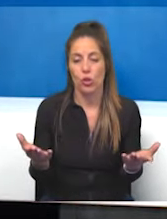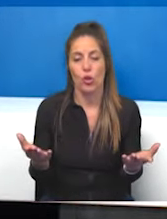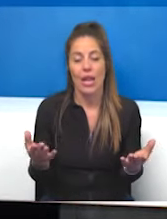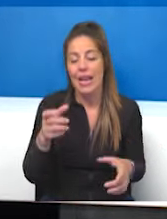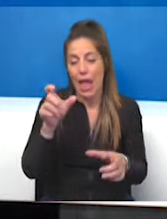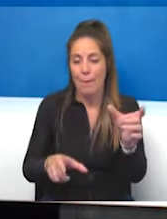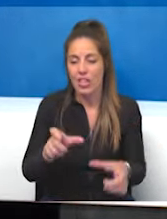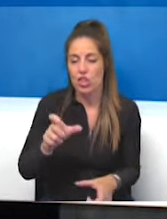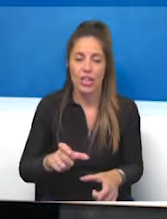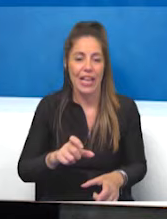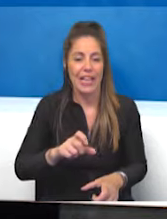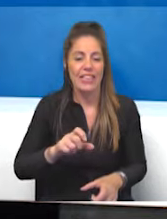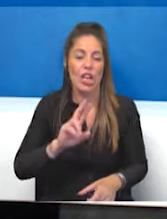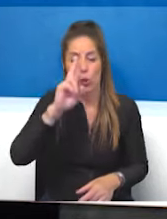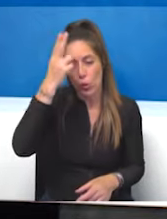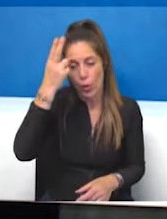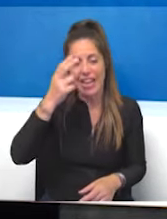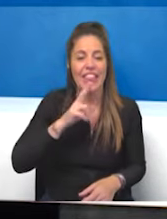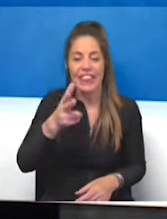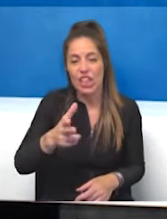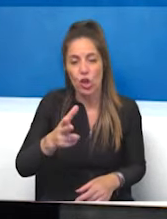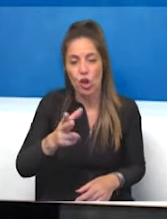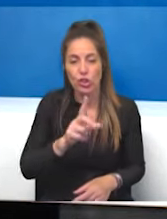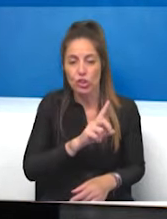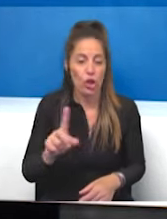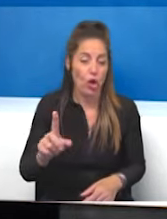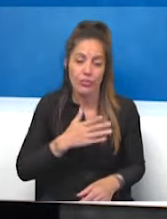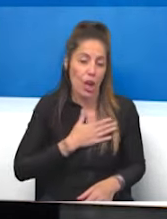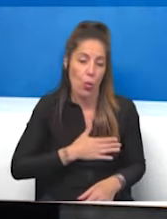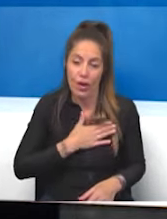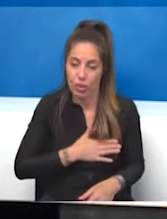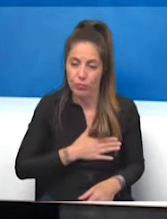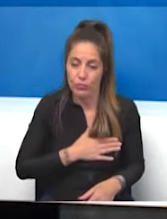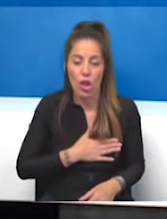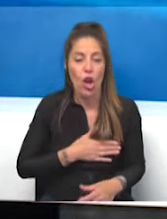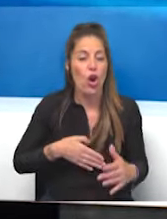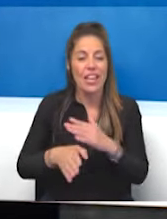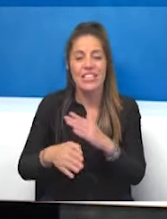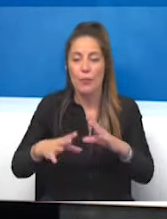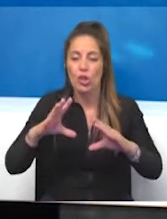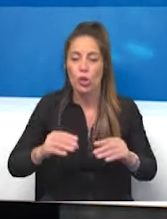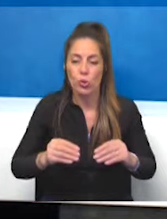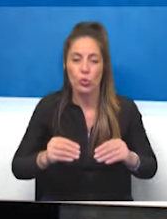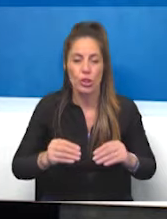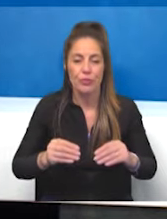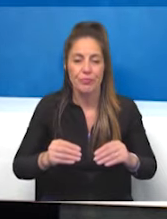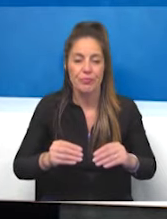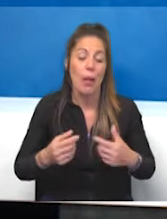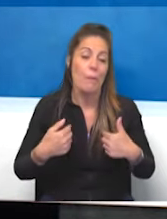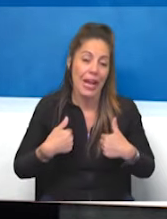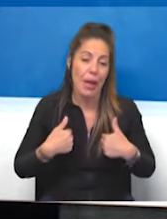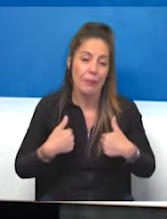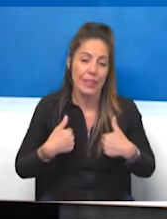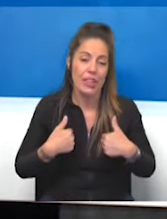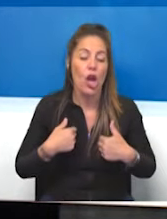la población del Uruguay dijo contundentemente no estar de acuerdo con los allanamientos nocturnos y para mí